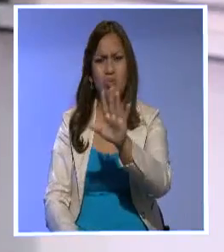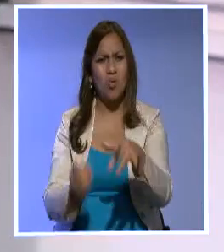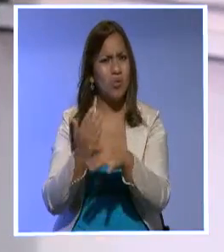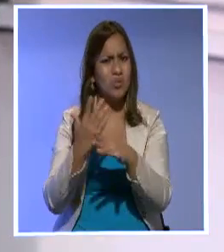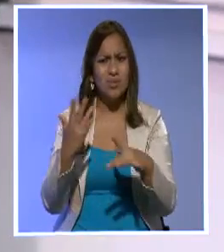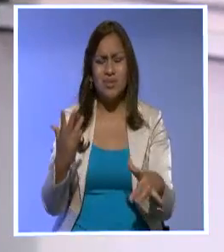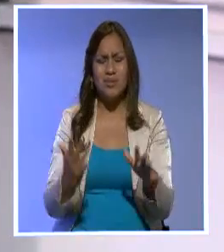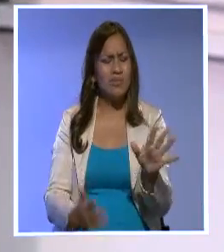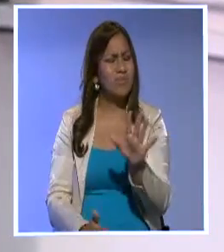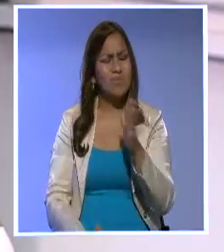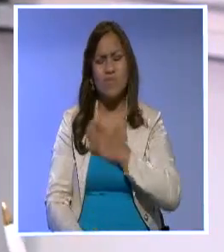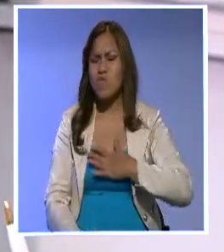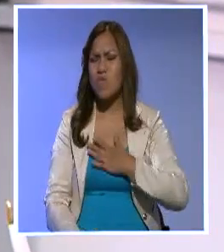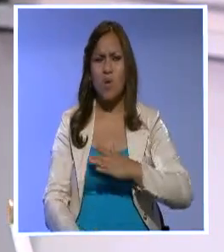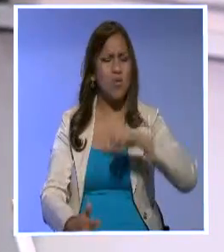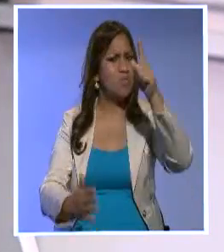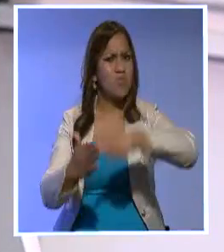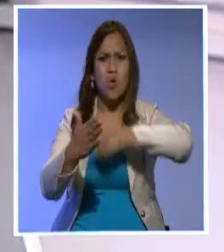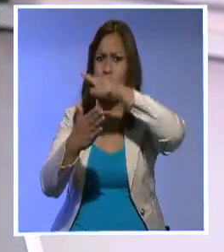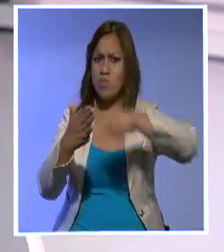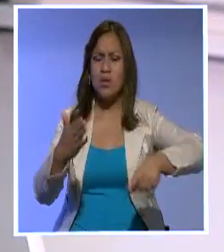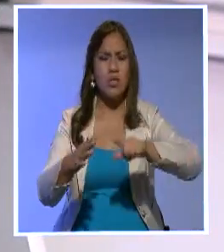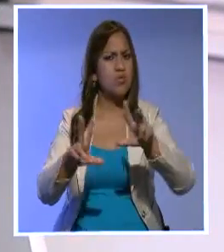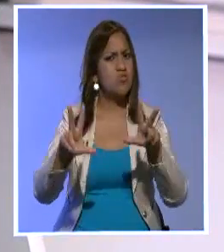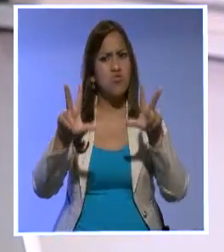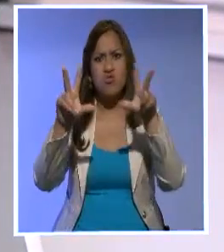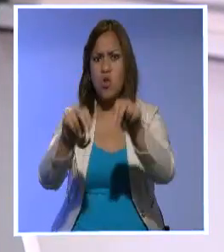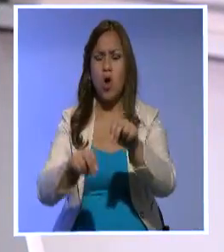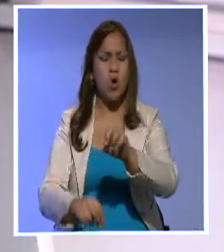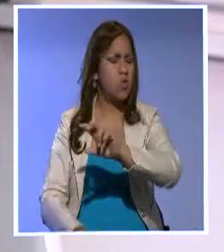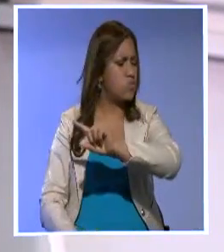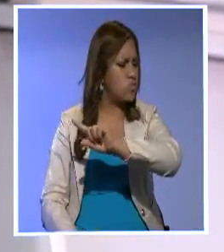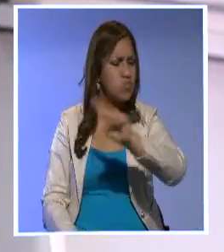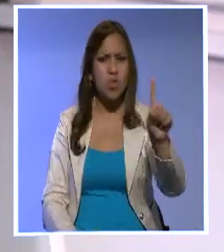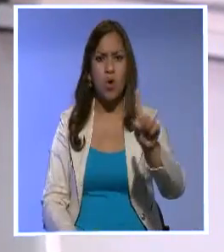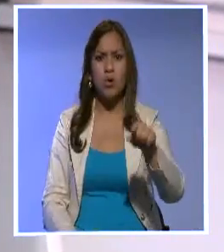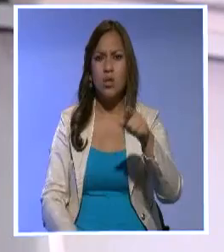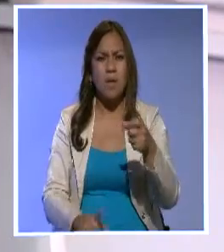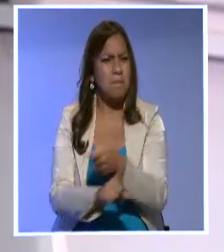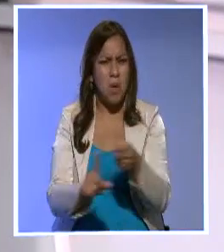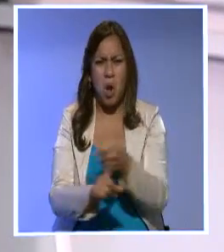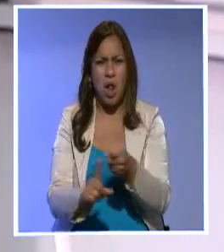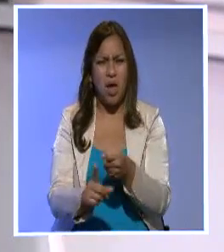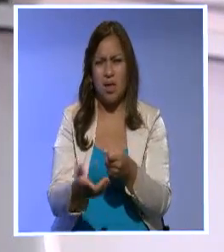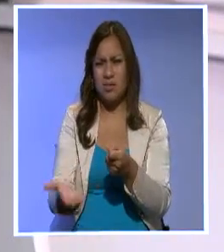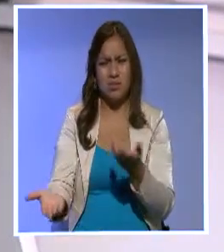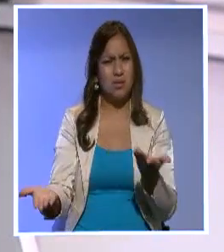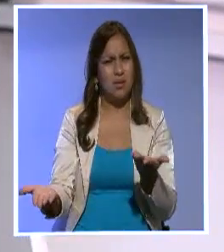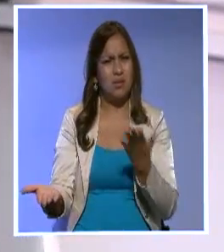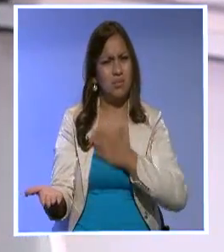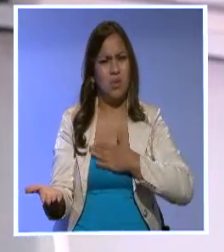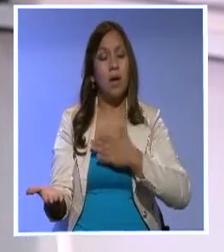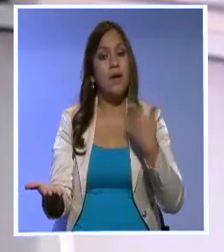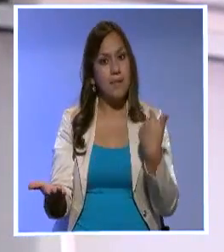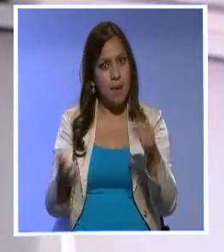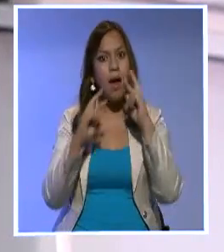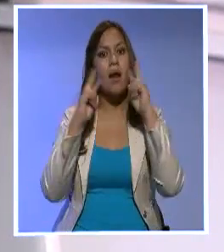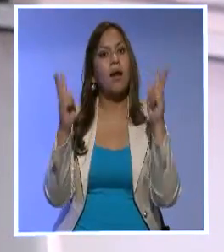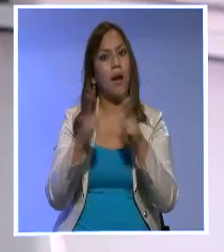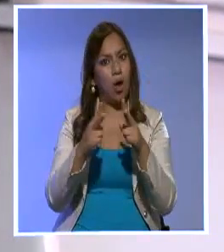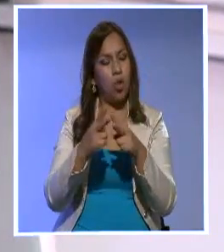los toros en nuestras corridas no más de espectáculos violentos para los ciudadanos y ciudadanas eso está reconocido legalmente